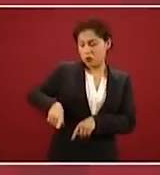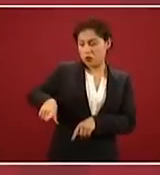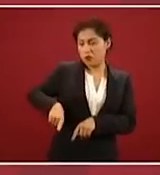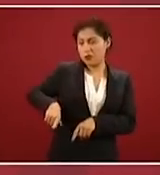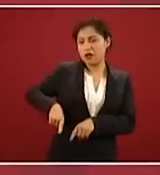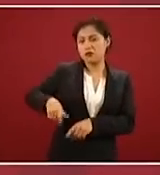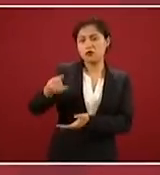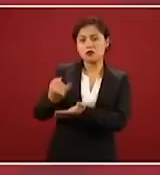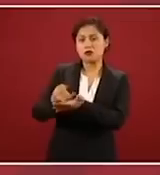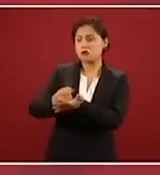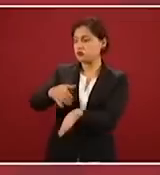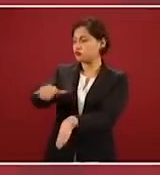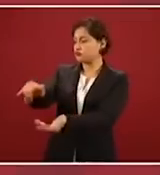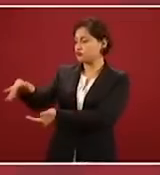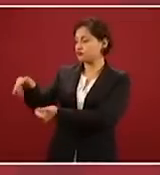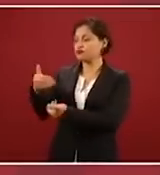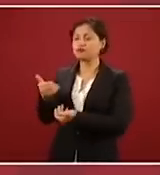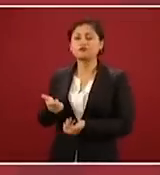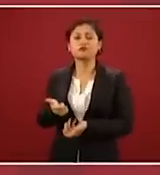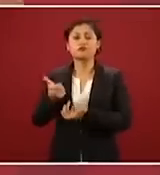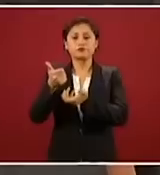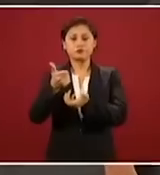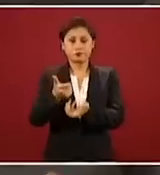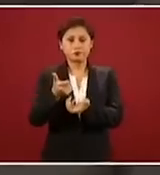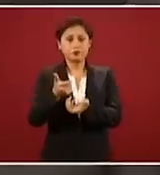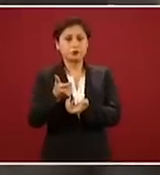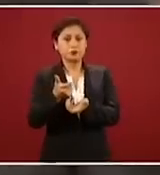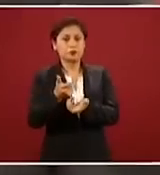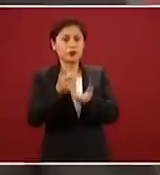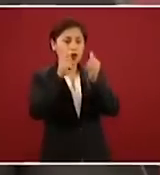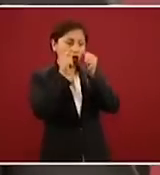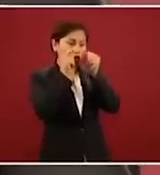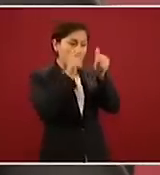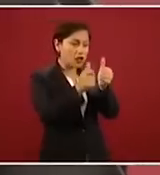presupuesto y se atiendan las necesidades